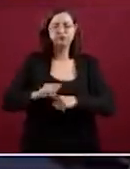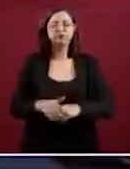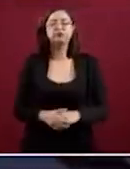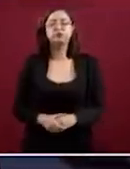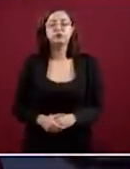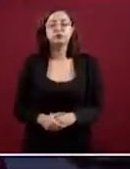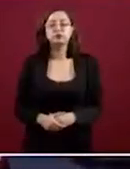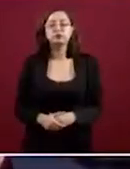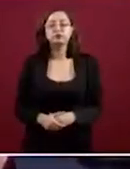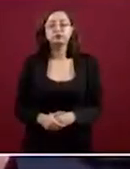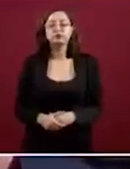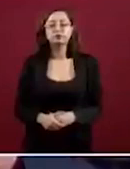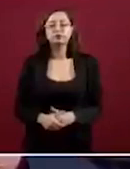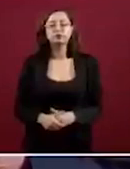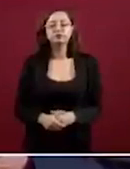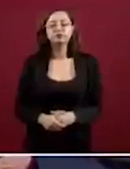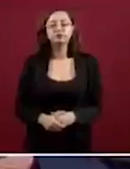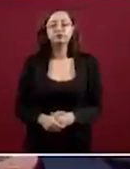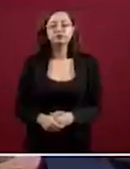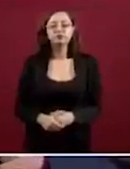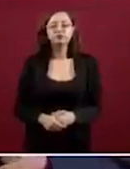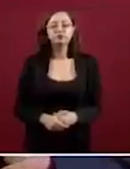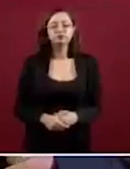aunque no